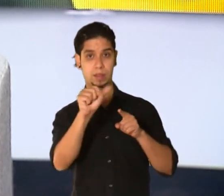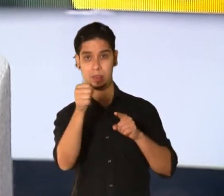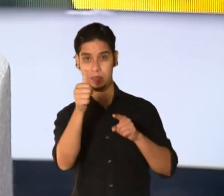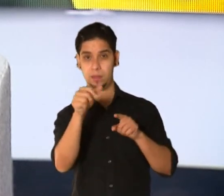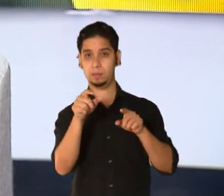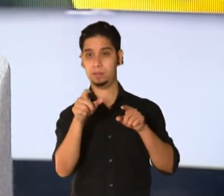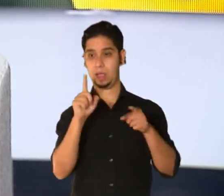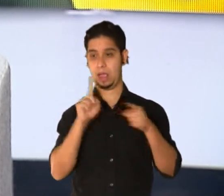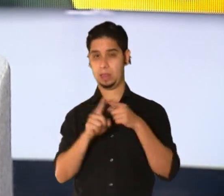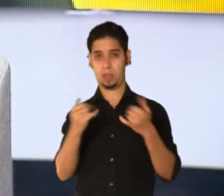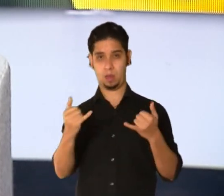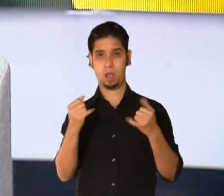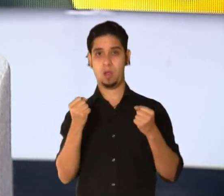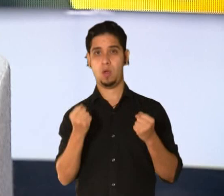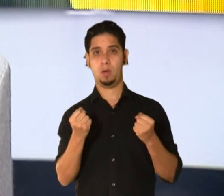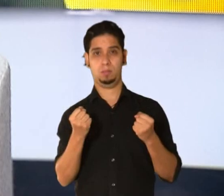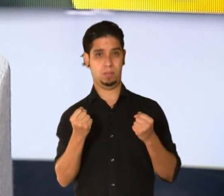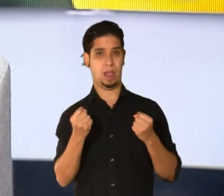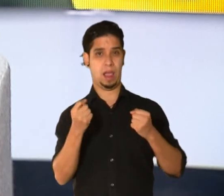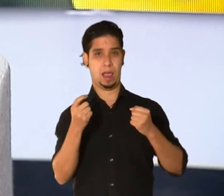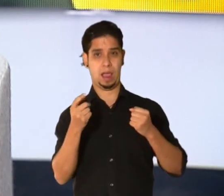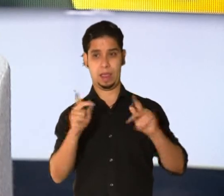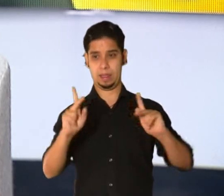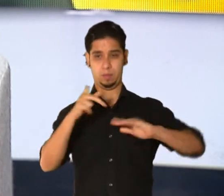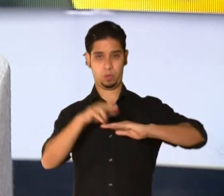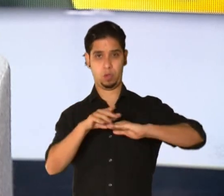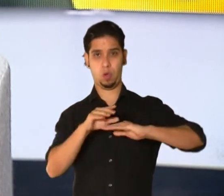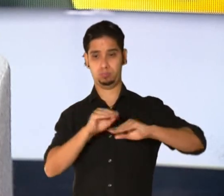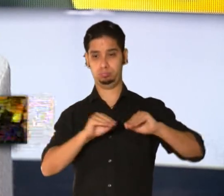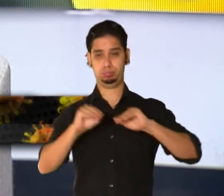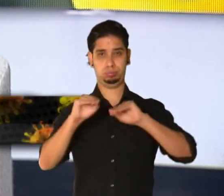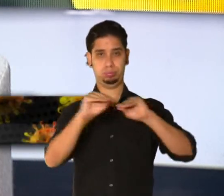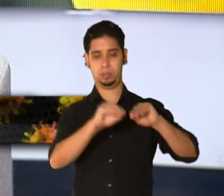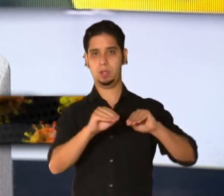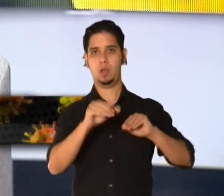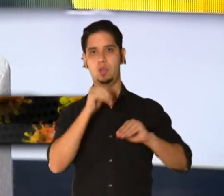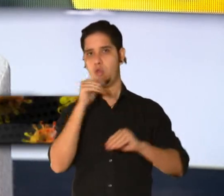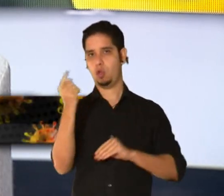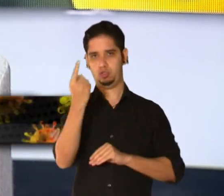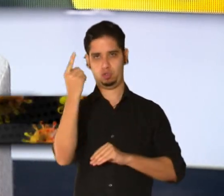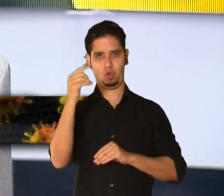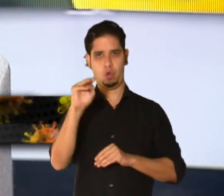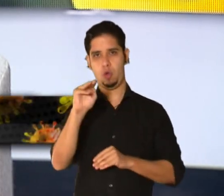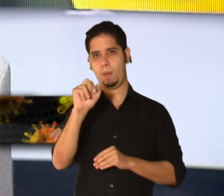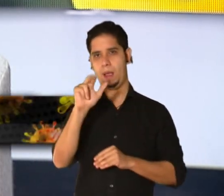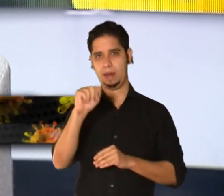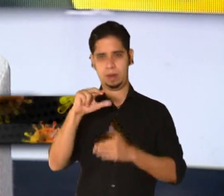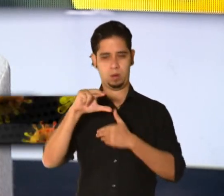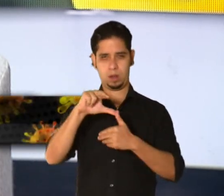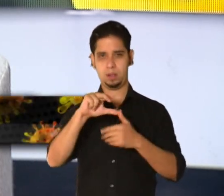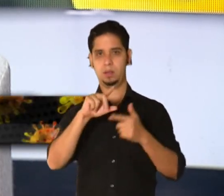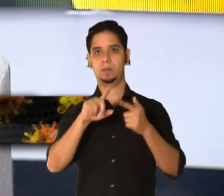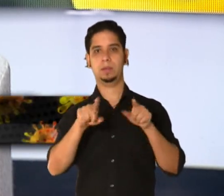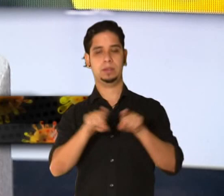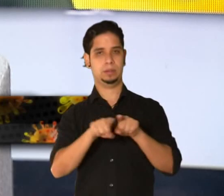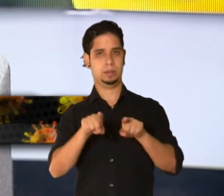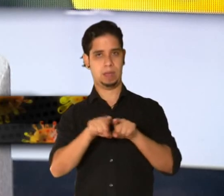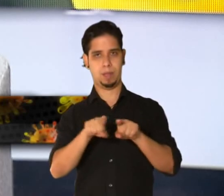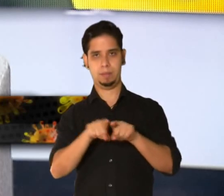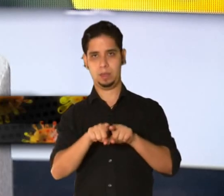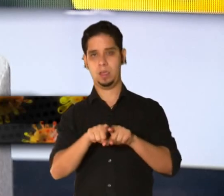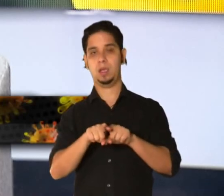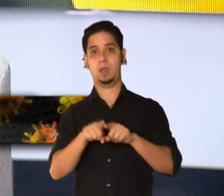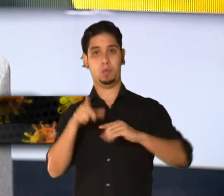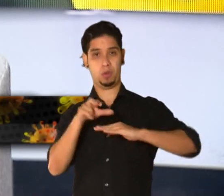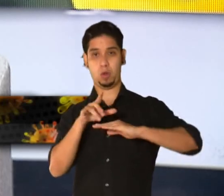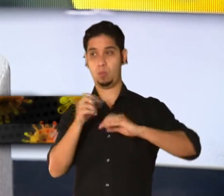ha habido mucho movimiento poblacional, como usted sabe. No solamente el huracán María, ciertamente ha habido una emigración importante